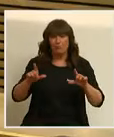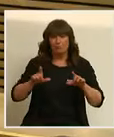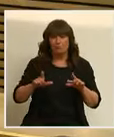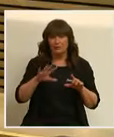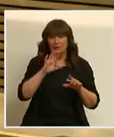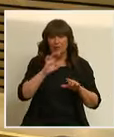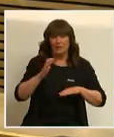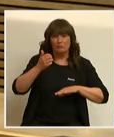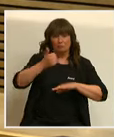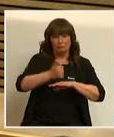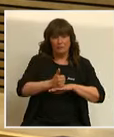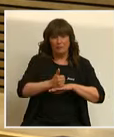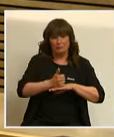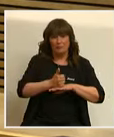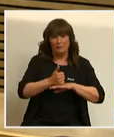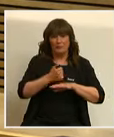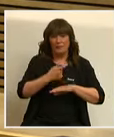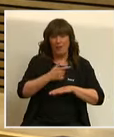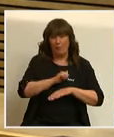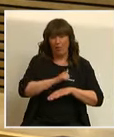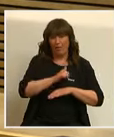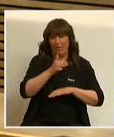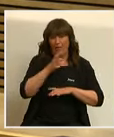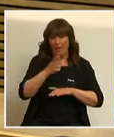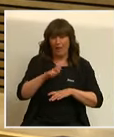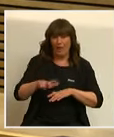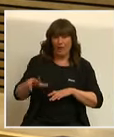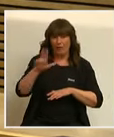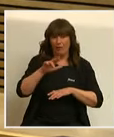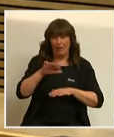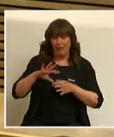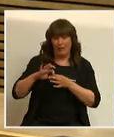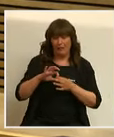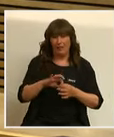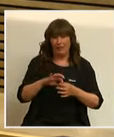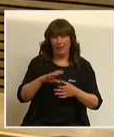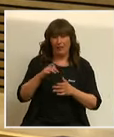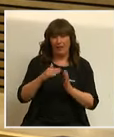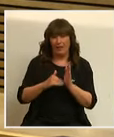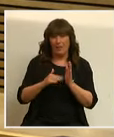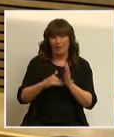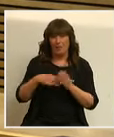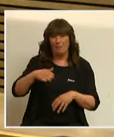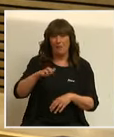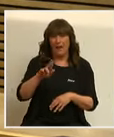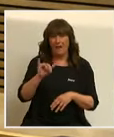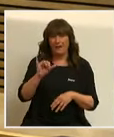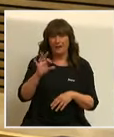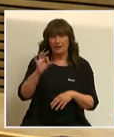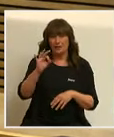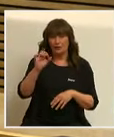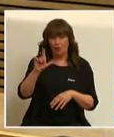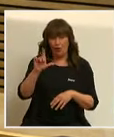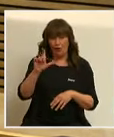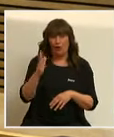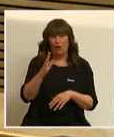cap de la Policia Nacional, adscrita a la Generalitat Valenciana, la senyora Marisol Conde